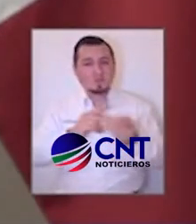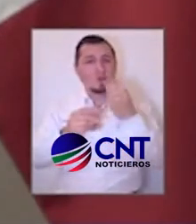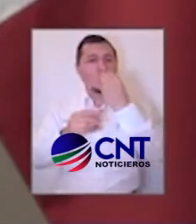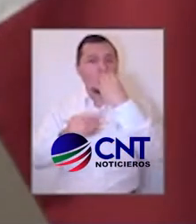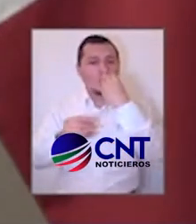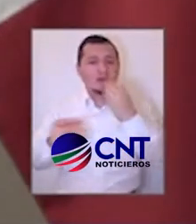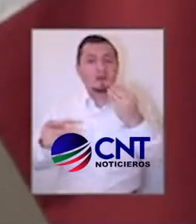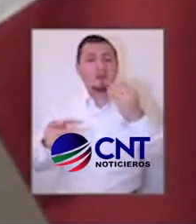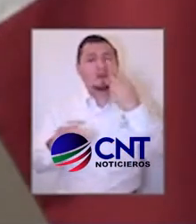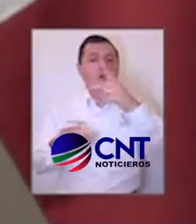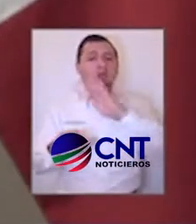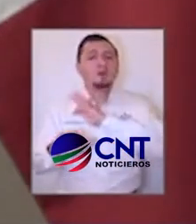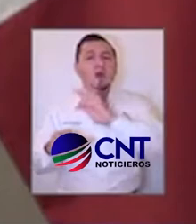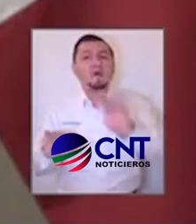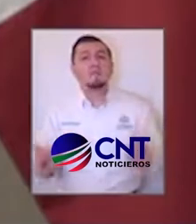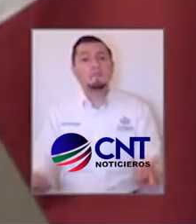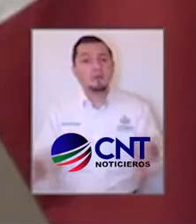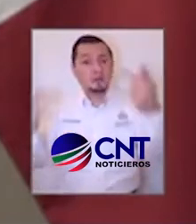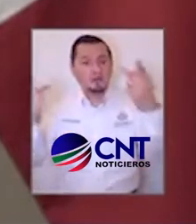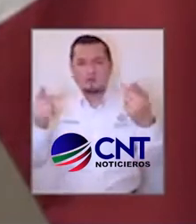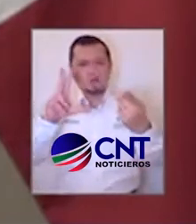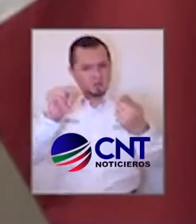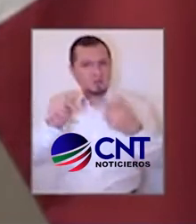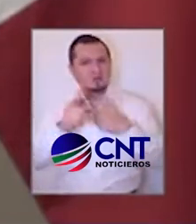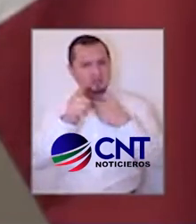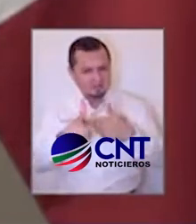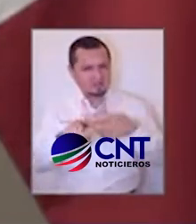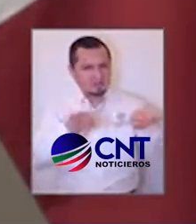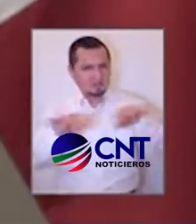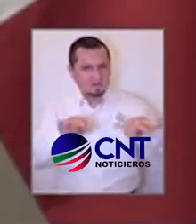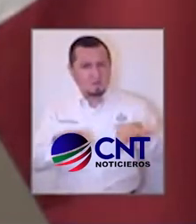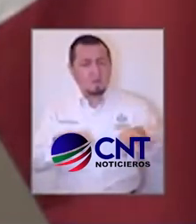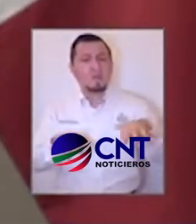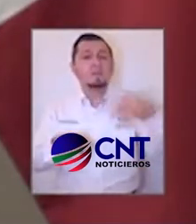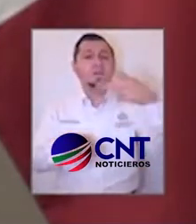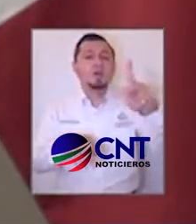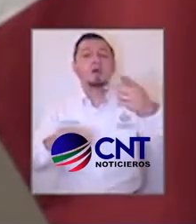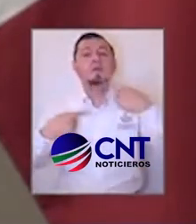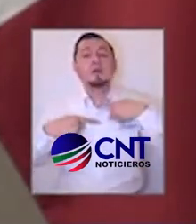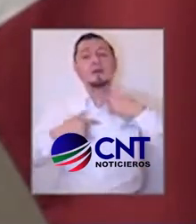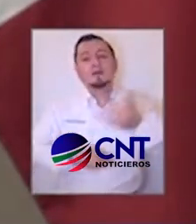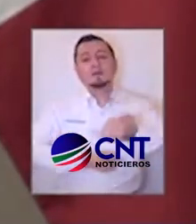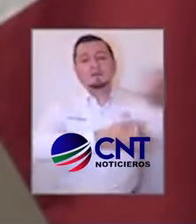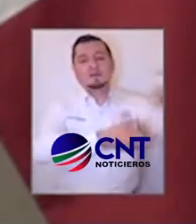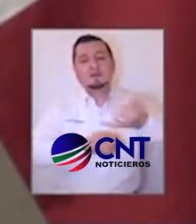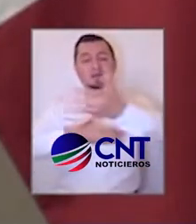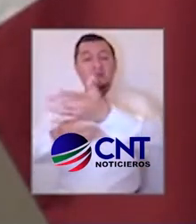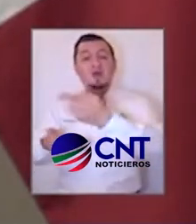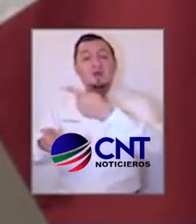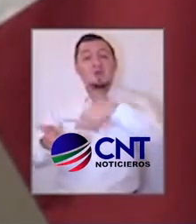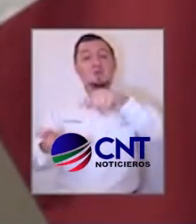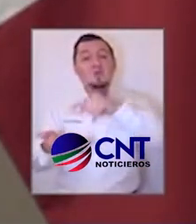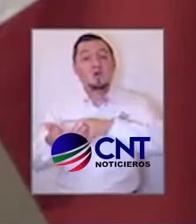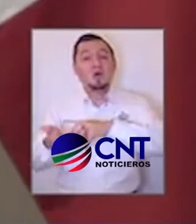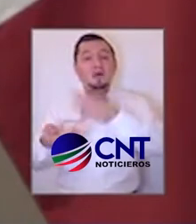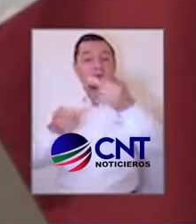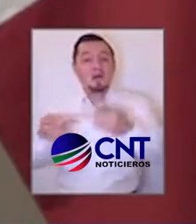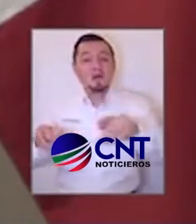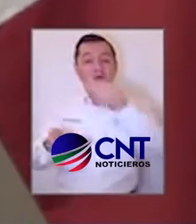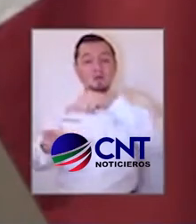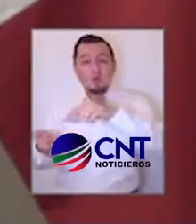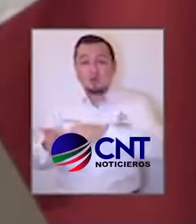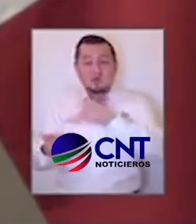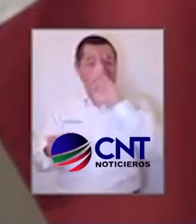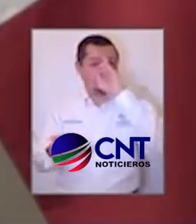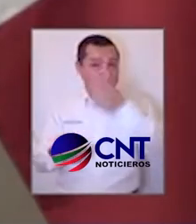por ejemplo, los servicios de comida, no significa que se suspenda el servicio a domicilio. Se podrá seguir operando con servicio a domicilio, no ir a recoger